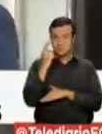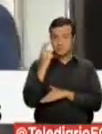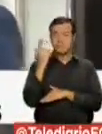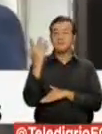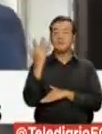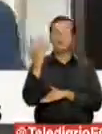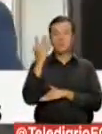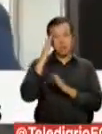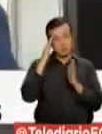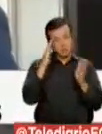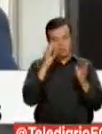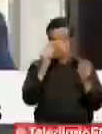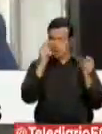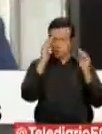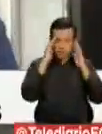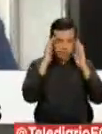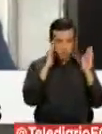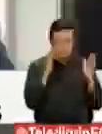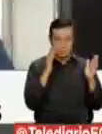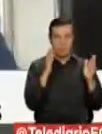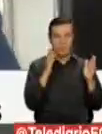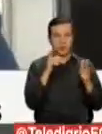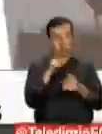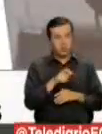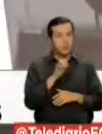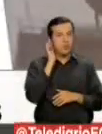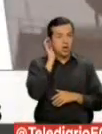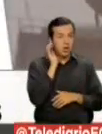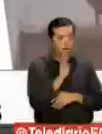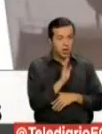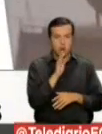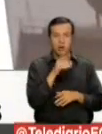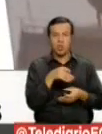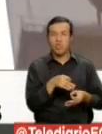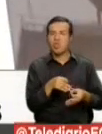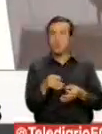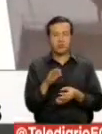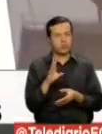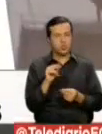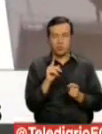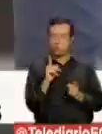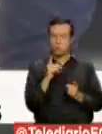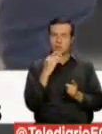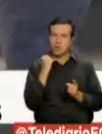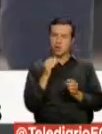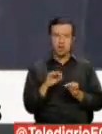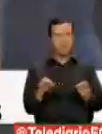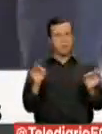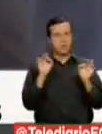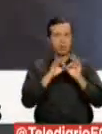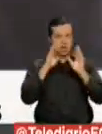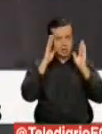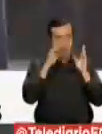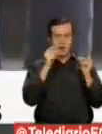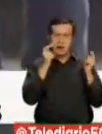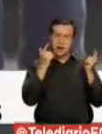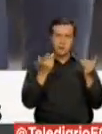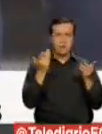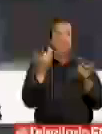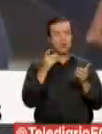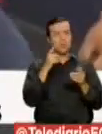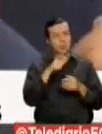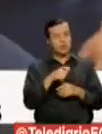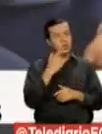una atención inmediata para evitar lo que le sucedió a ella. Medidas que buscan mejorar la atención judicial para no